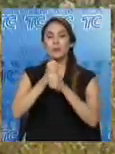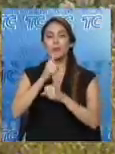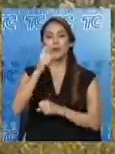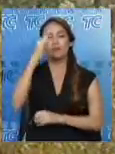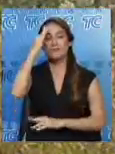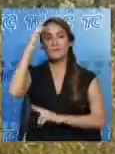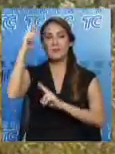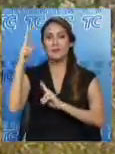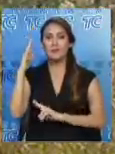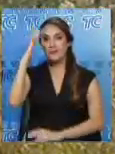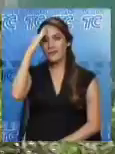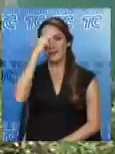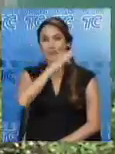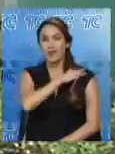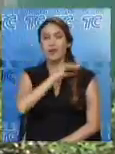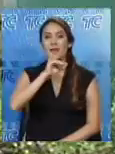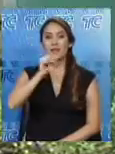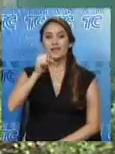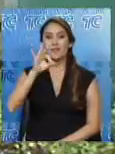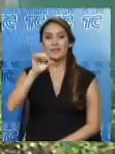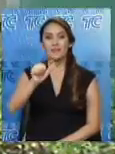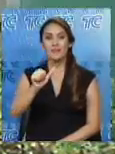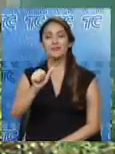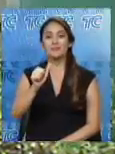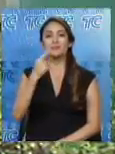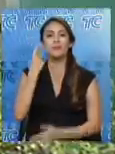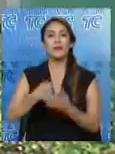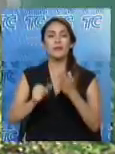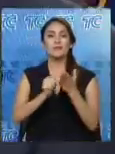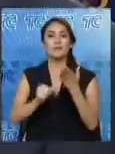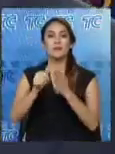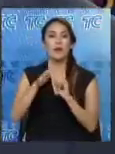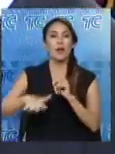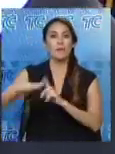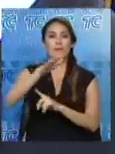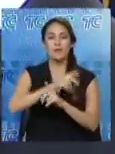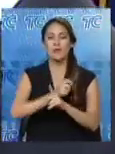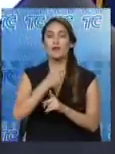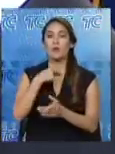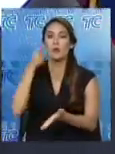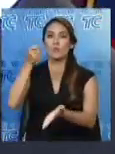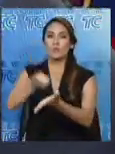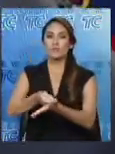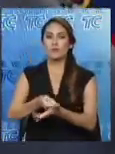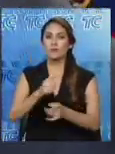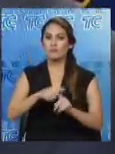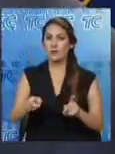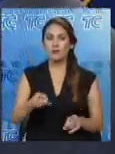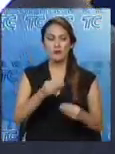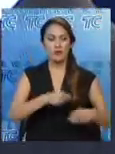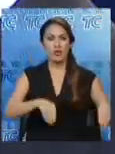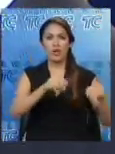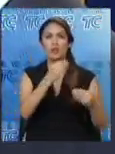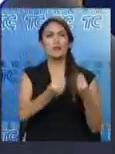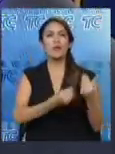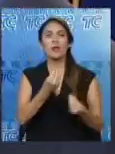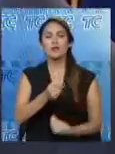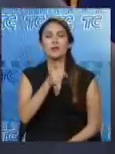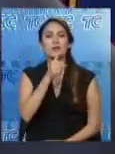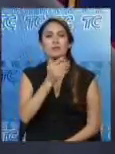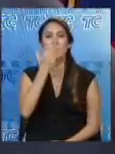Fuerzas Armadas y que fueron adquiridos por el Ministerio del Ambiente en 2010. La primera pregunta, ¿qué hace el IFA con tantos terrenos? Vean de dónde